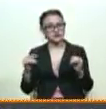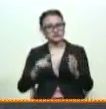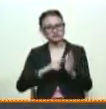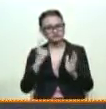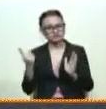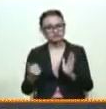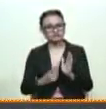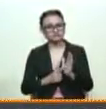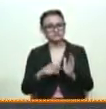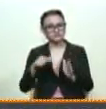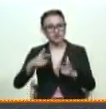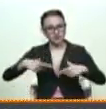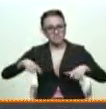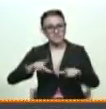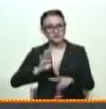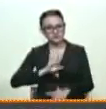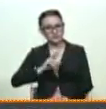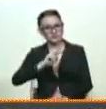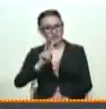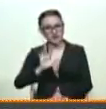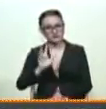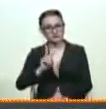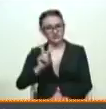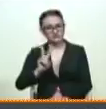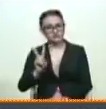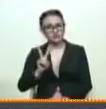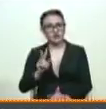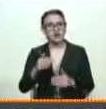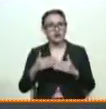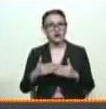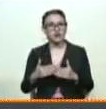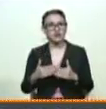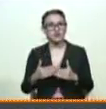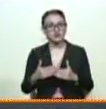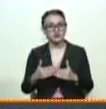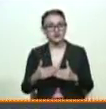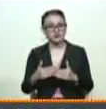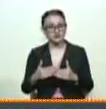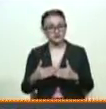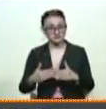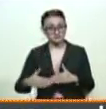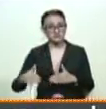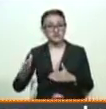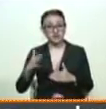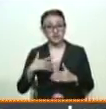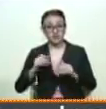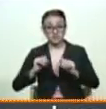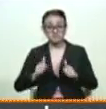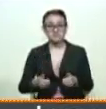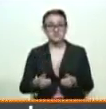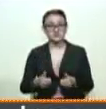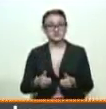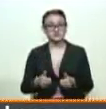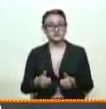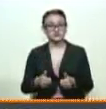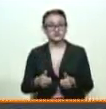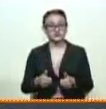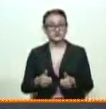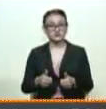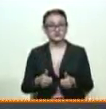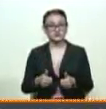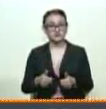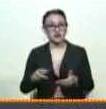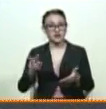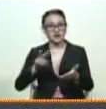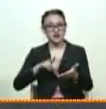integridad de nuestros espacios geográficos. Así pues que con esta introducción quiero dar inicio a